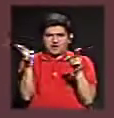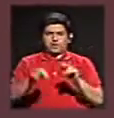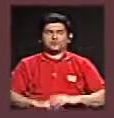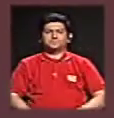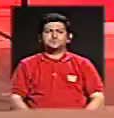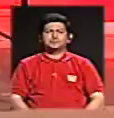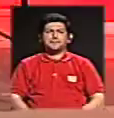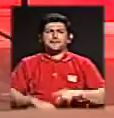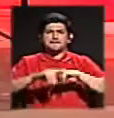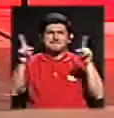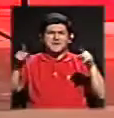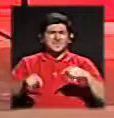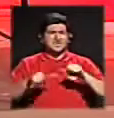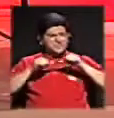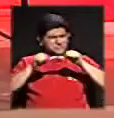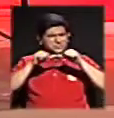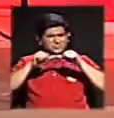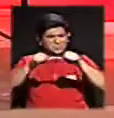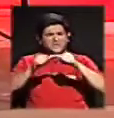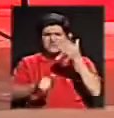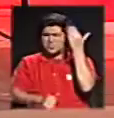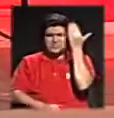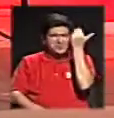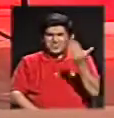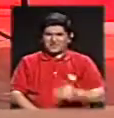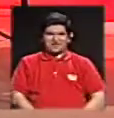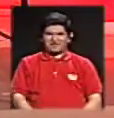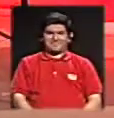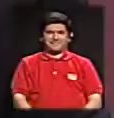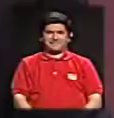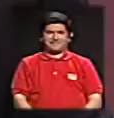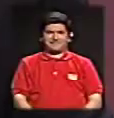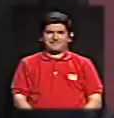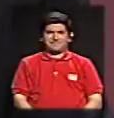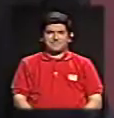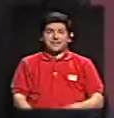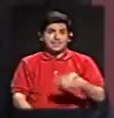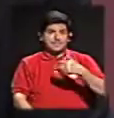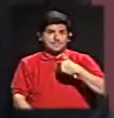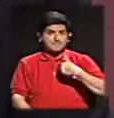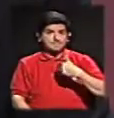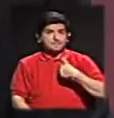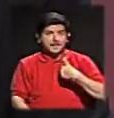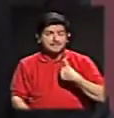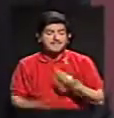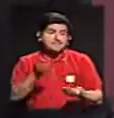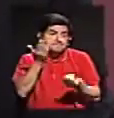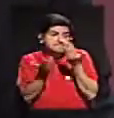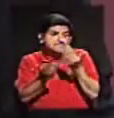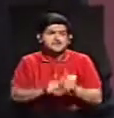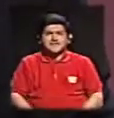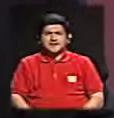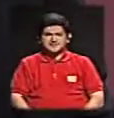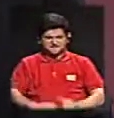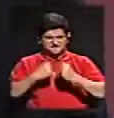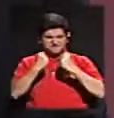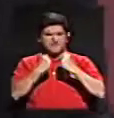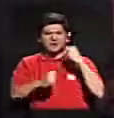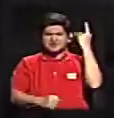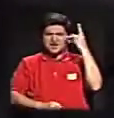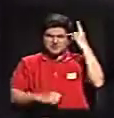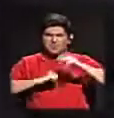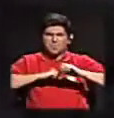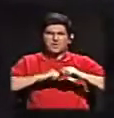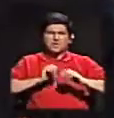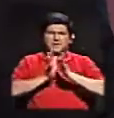esto sigue ocurriendo de esta manera? Sí ha habido, digamos, intensas políticas públicas